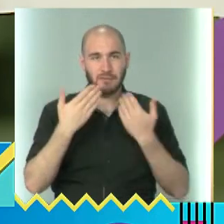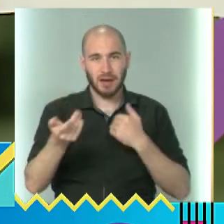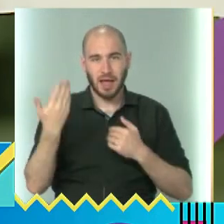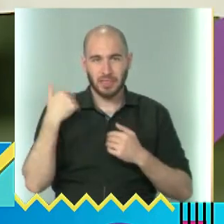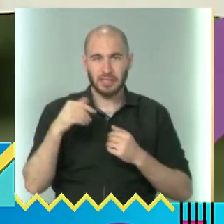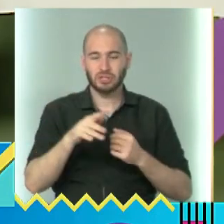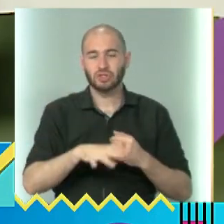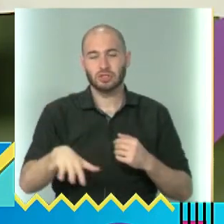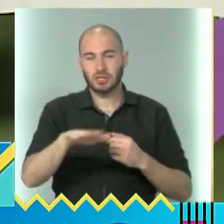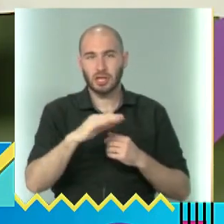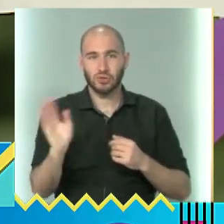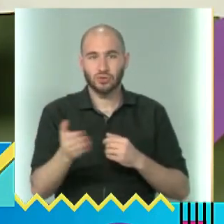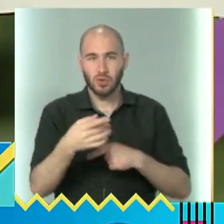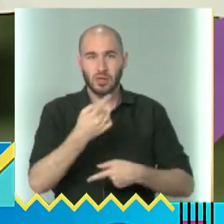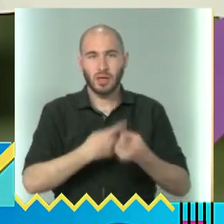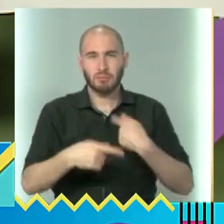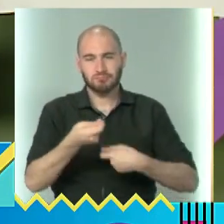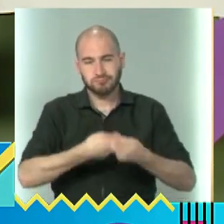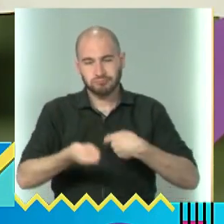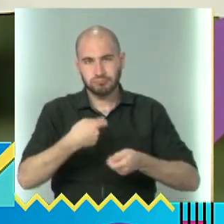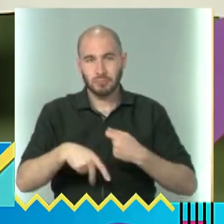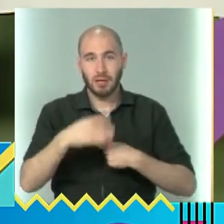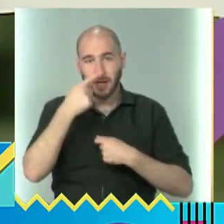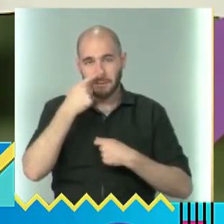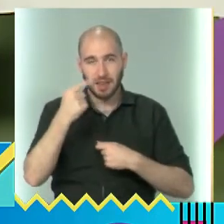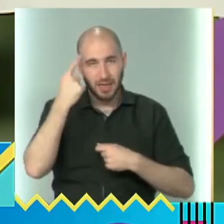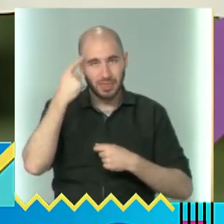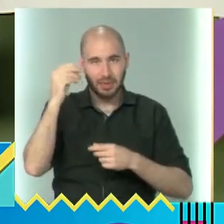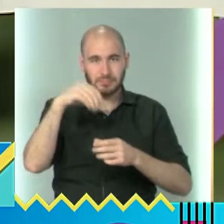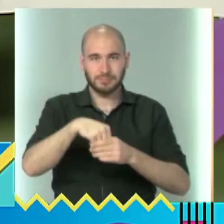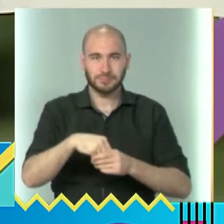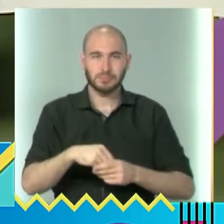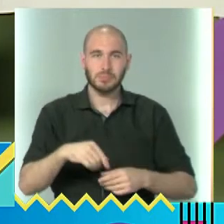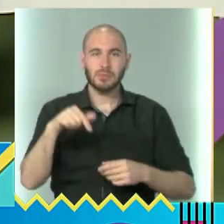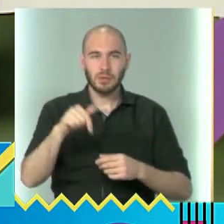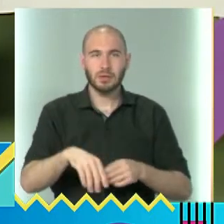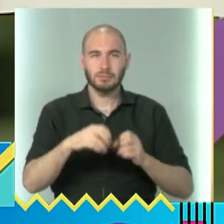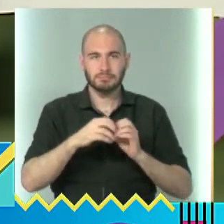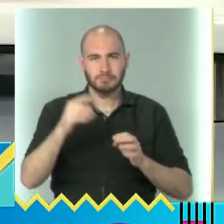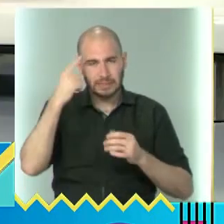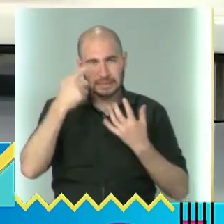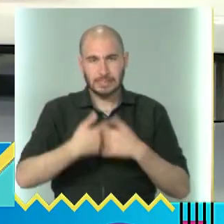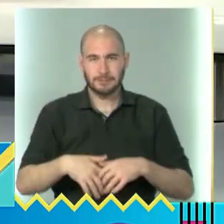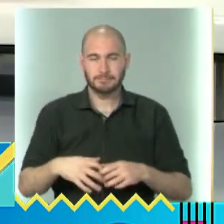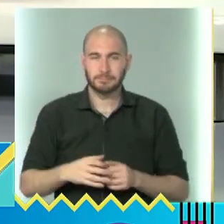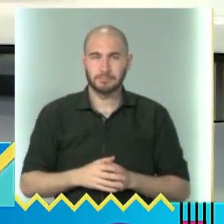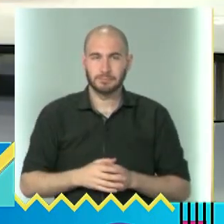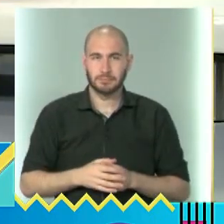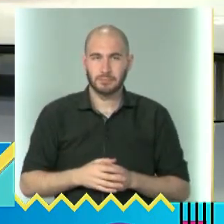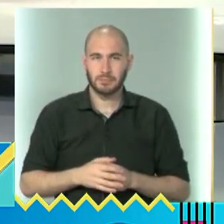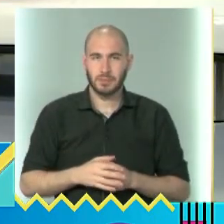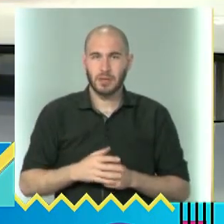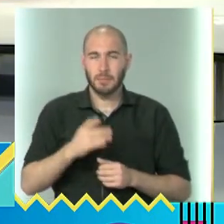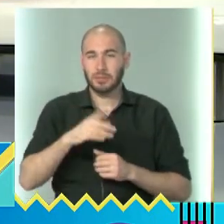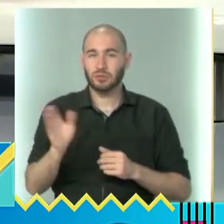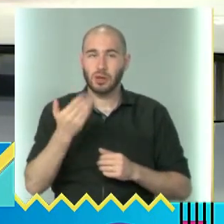temprano, en esta sociedad donde todo se convierte en una mercancía y eso termina siendo ideológico, ¿no? Y a partir de ahí empezar a pensarnos. Yo creo que les recomiendo a